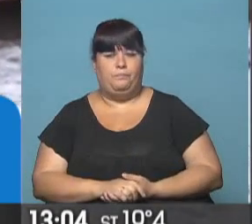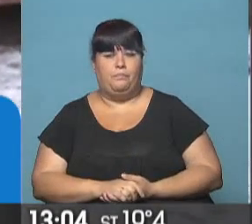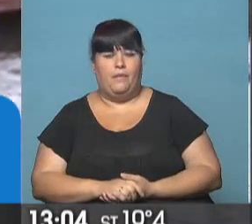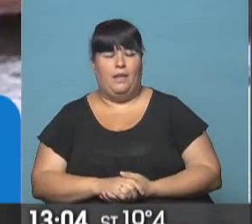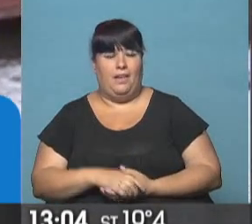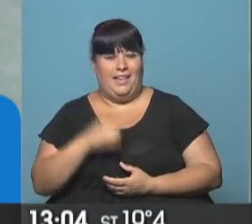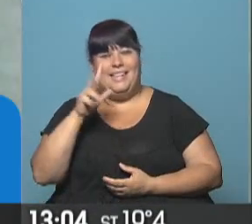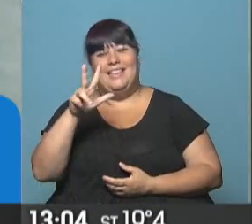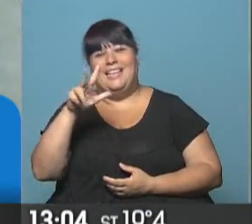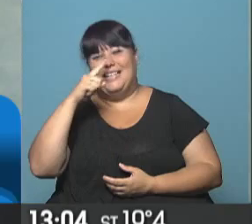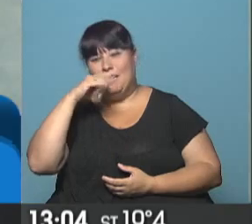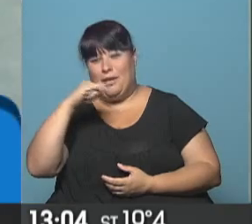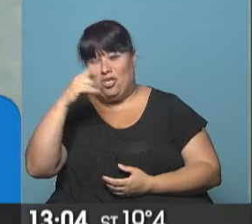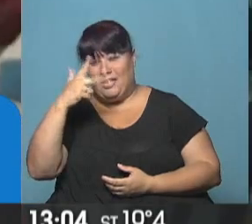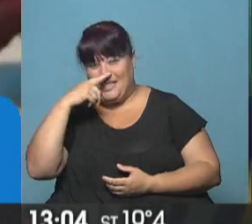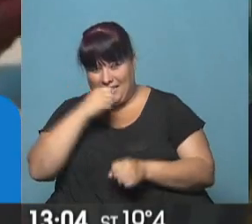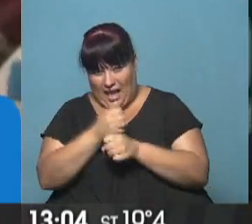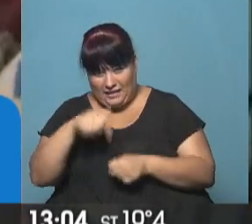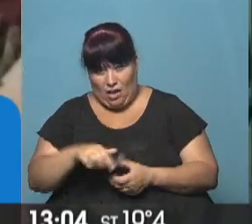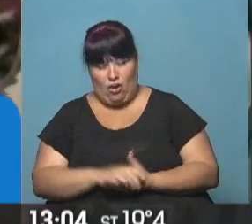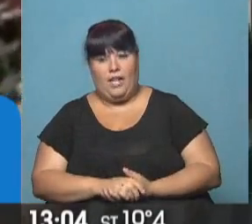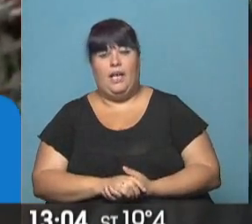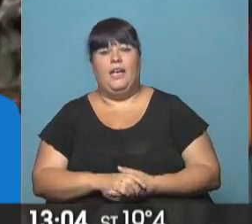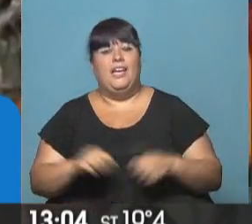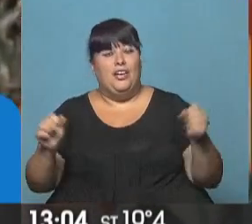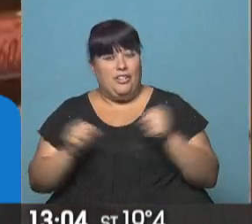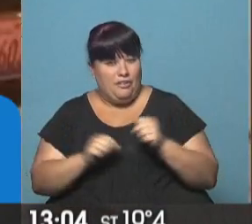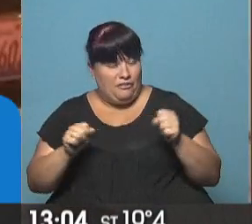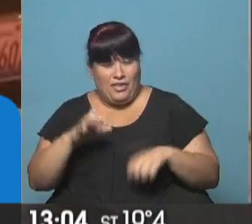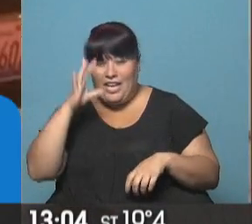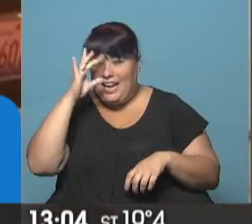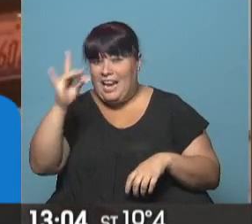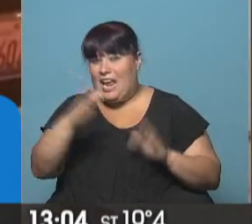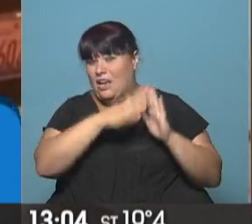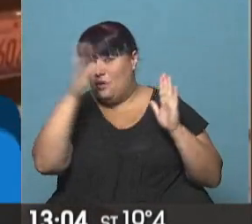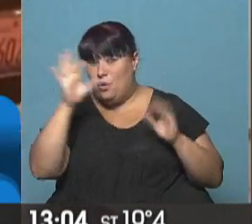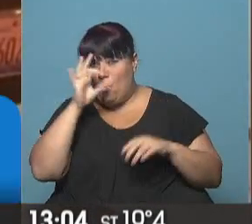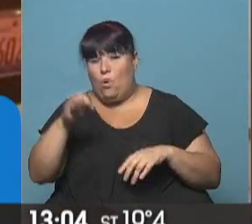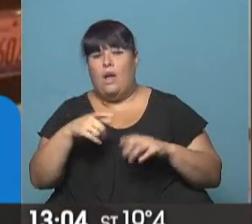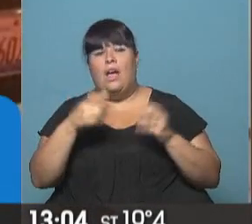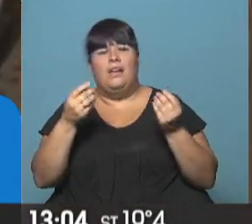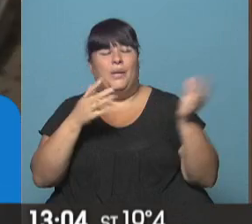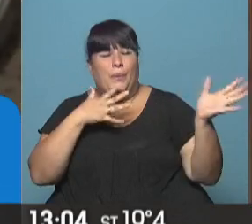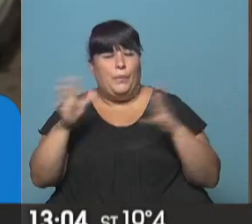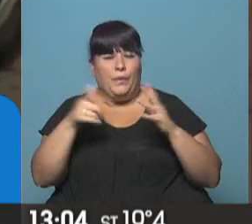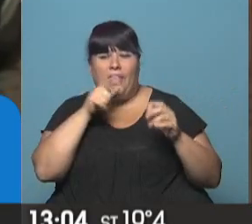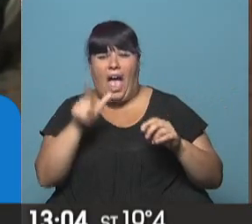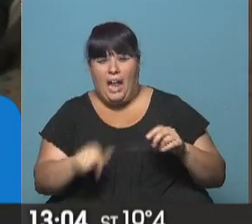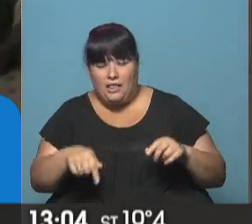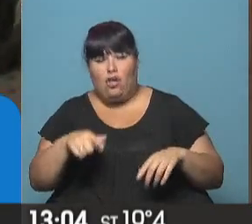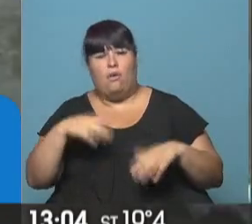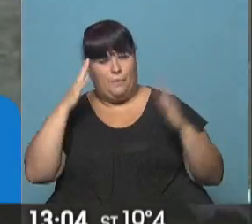Más bajas de los 37 grados bajo cero que se han vivido hasta el momento. La ola de frío bate récords históricos. La masa de aire ártico